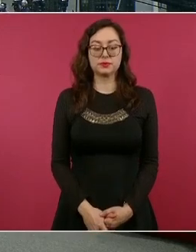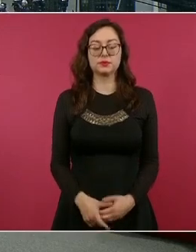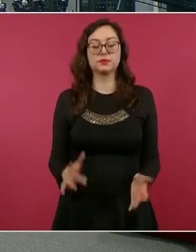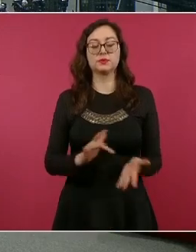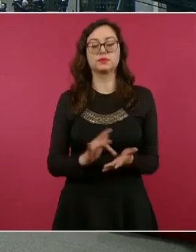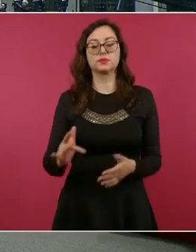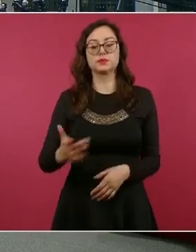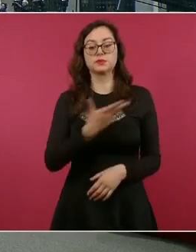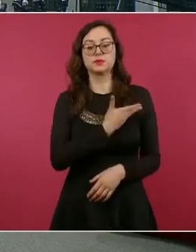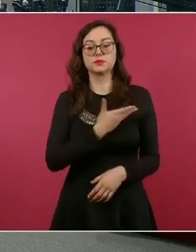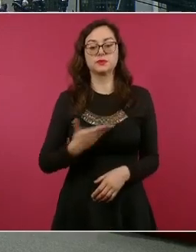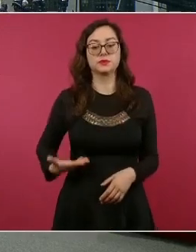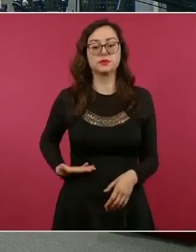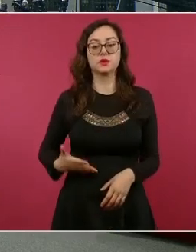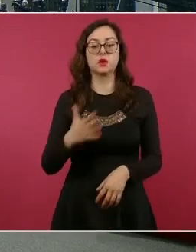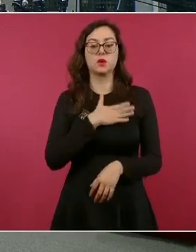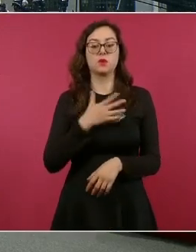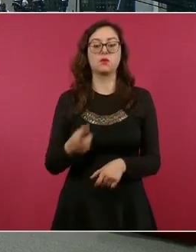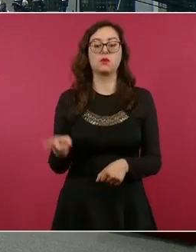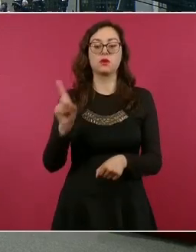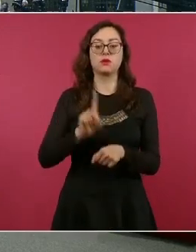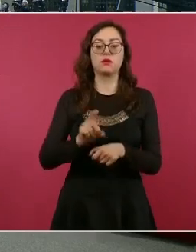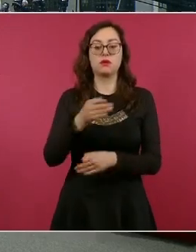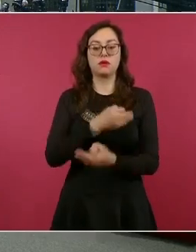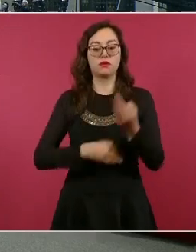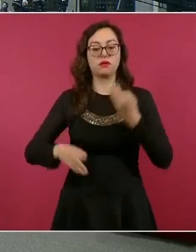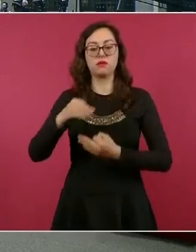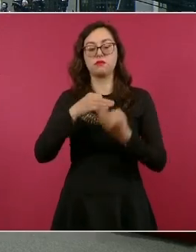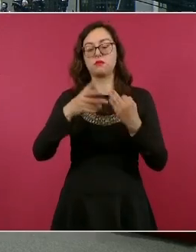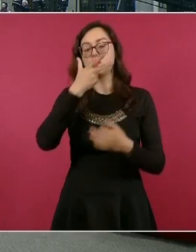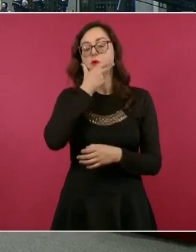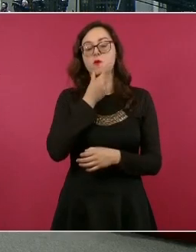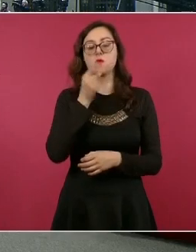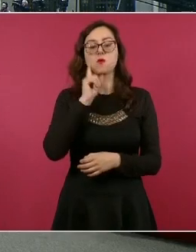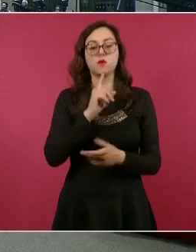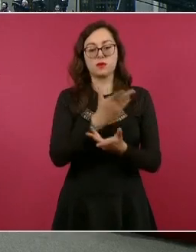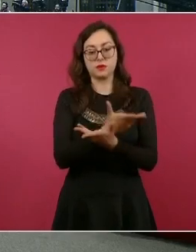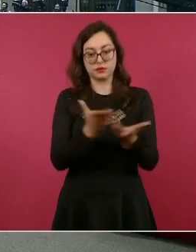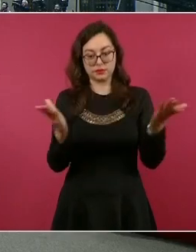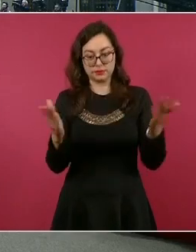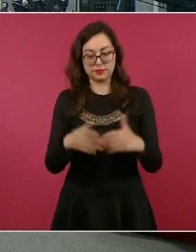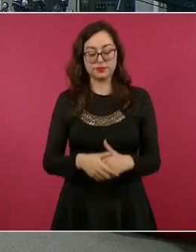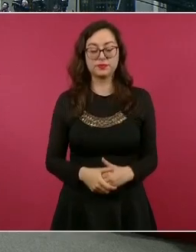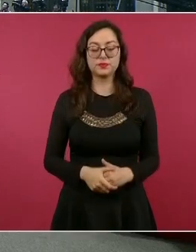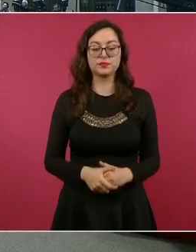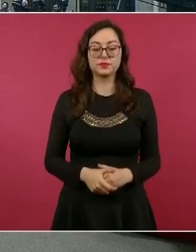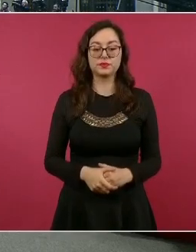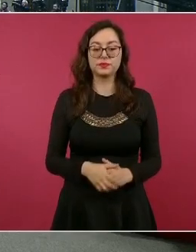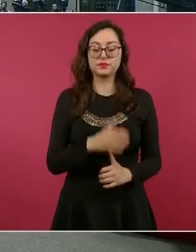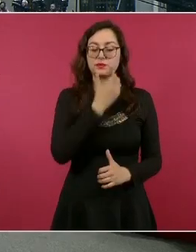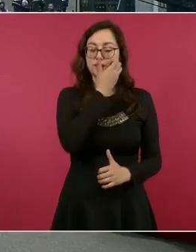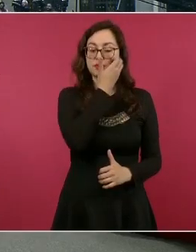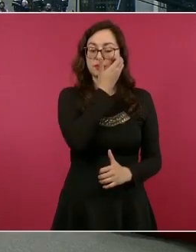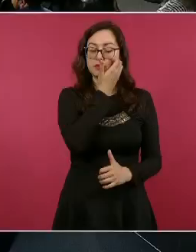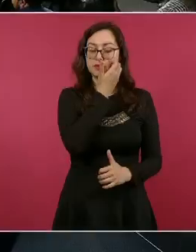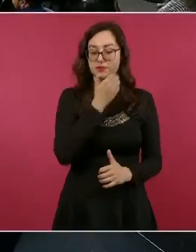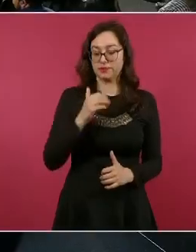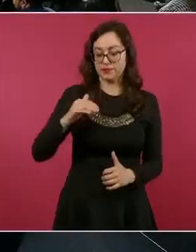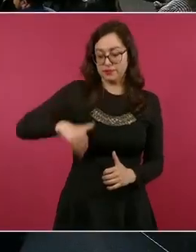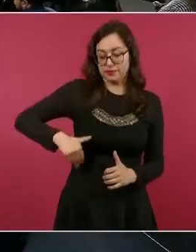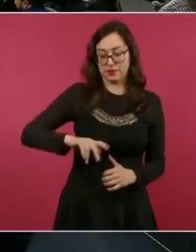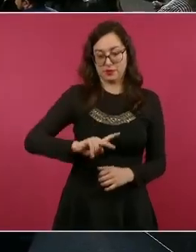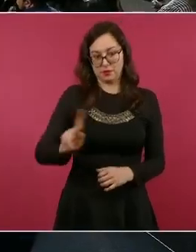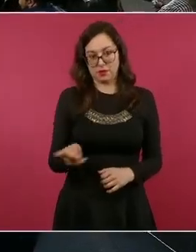Gracias, presidente. Buenos días a todos, buenos días a todas. Sobre este último hecho que le preguntaba Pedro,